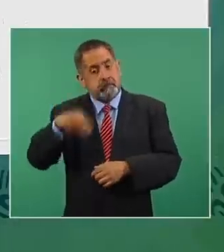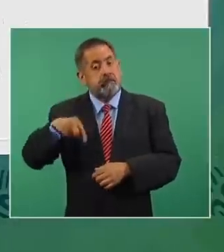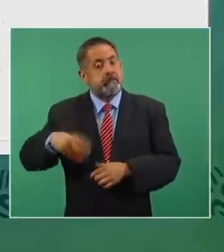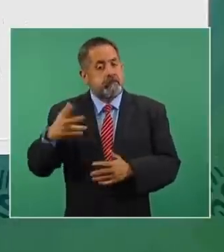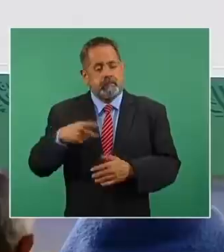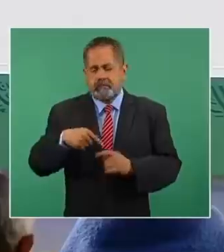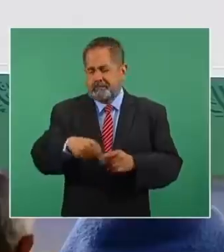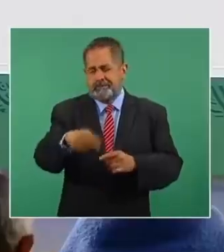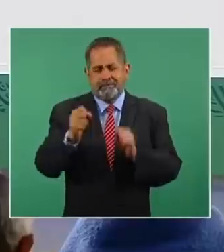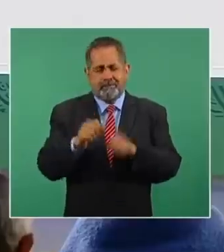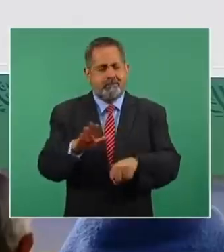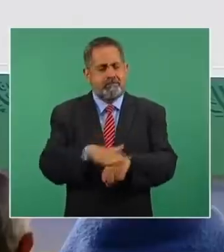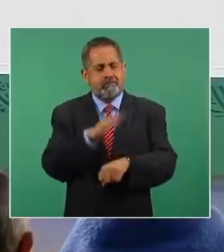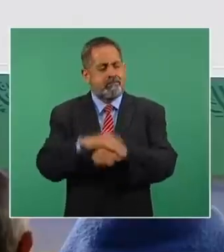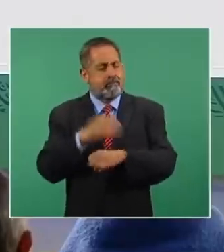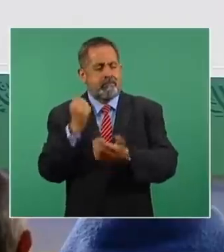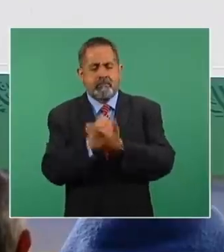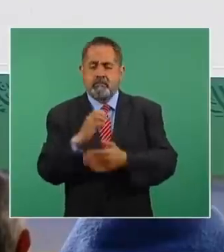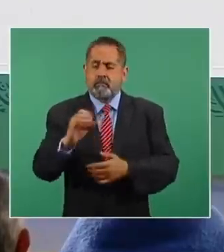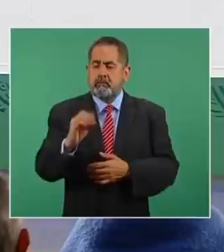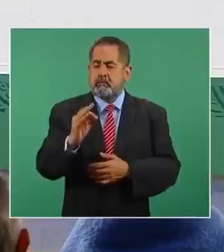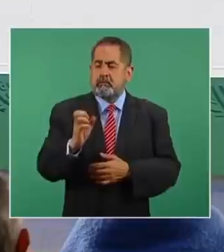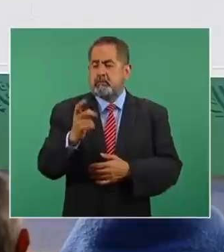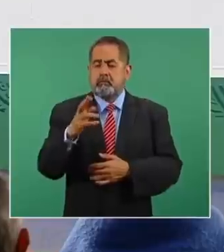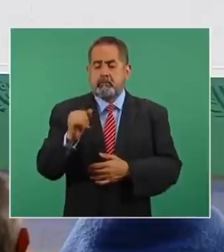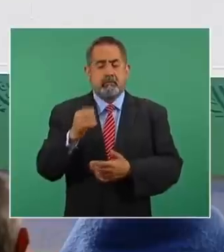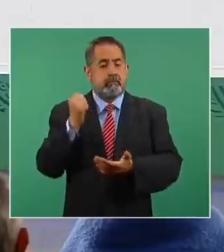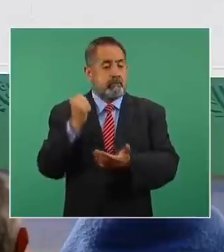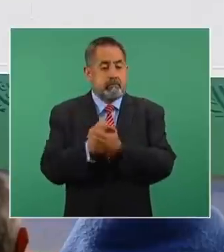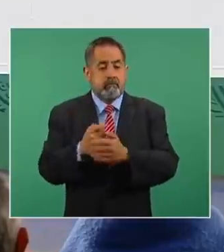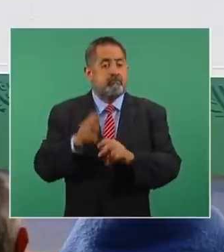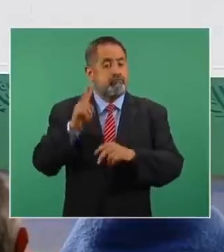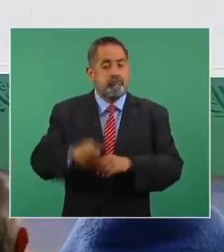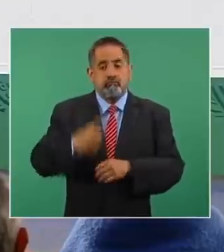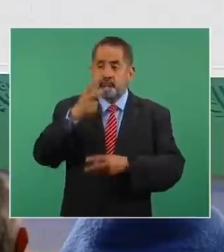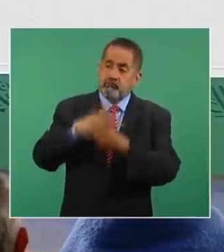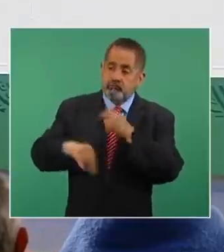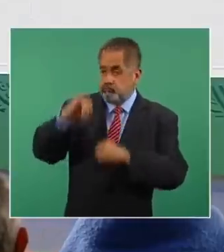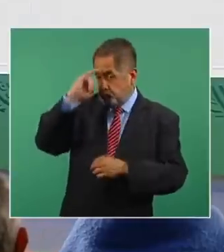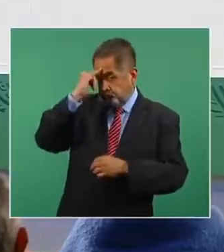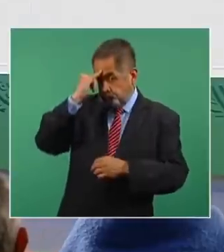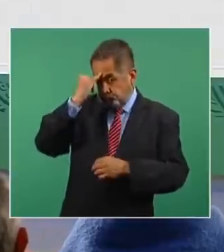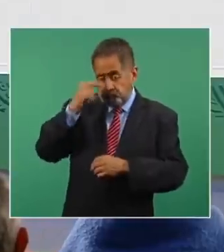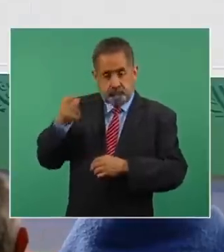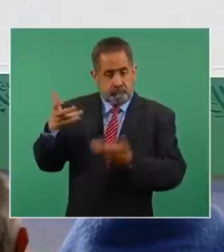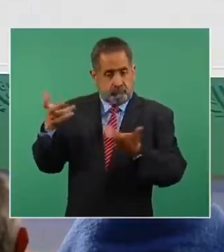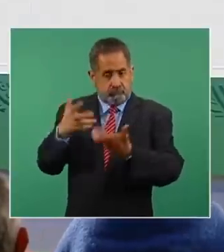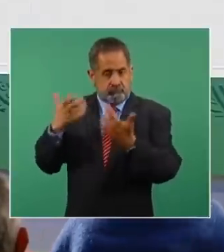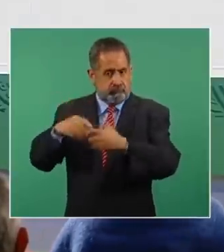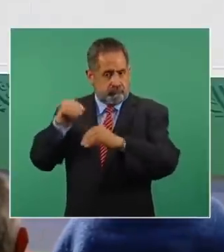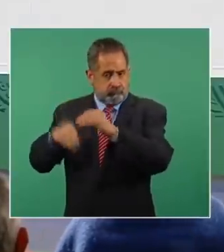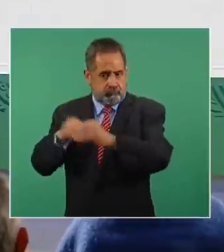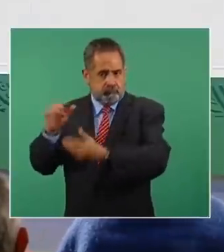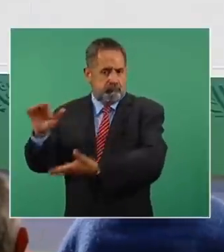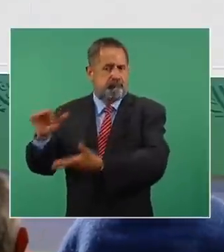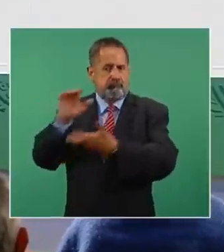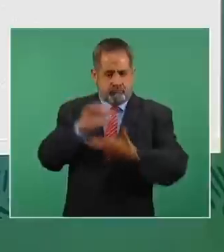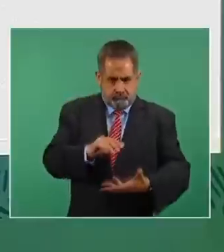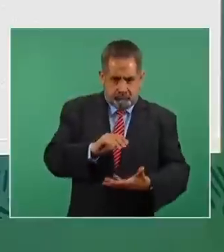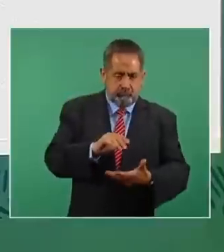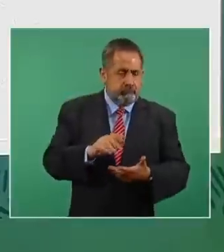muy seguramente Cofepris, la primera vacuna de origen indio, es decir, diseñada y desarrollada en la India,